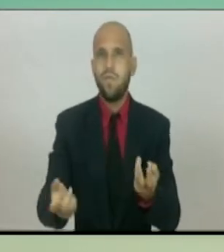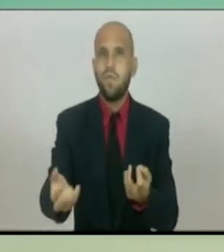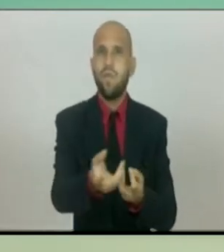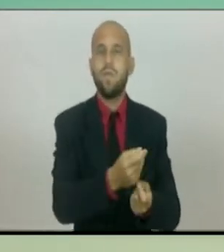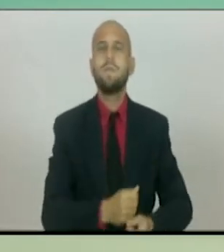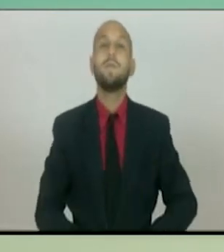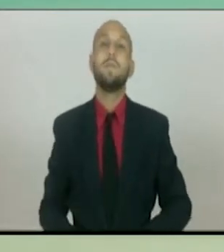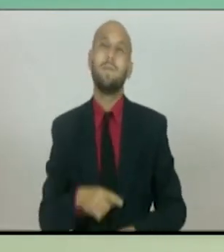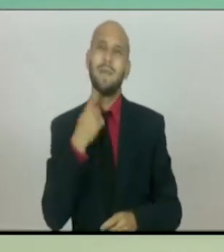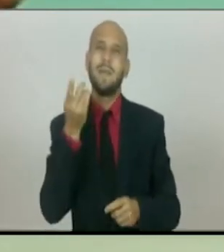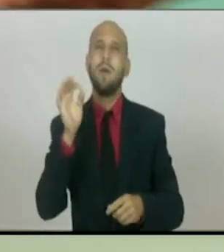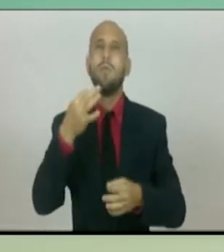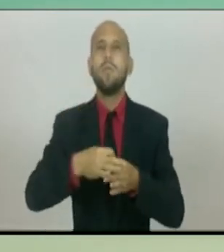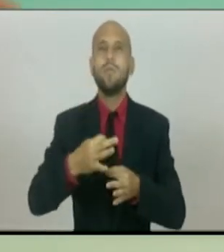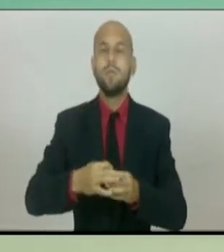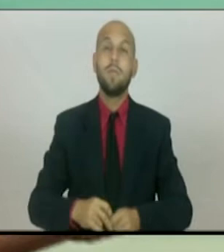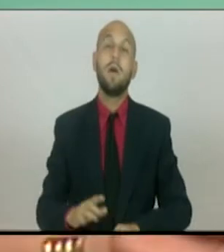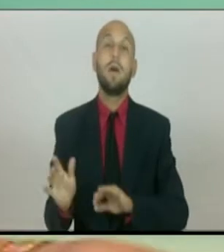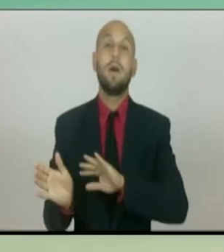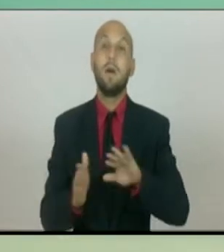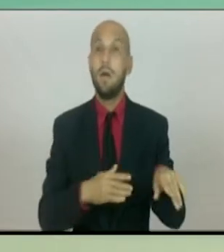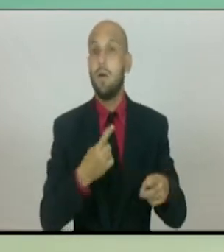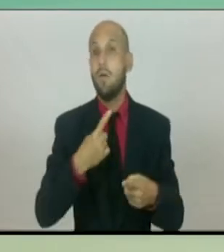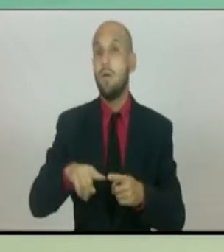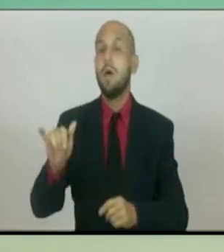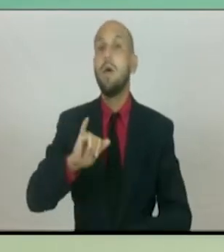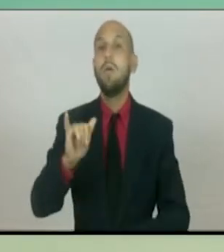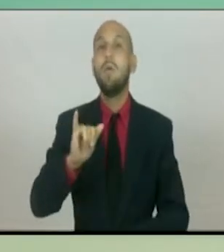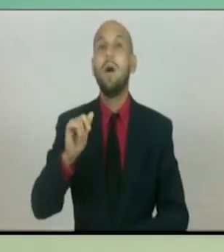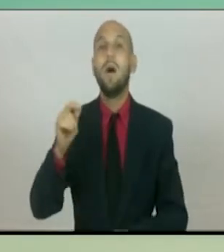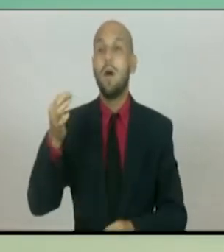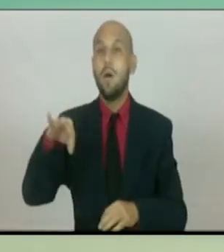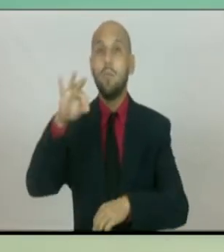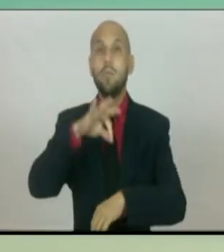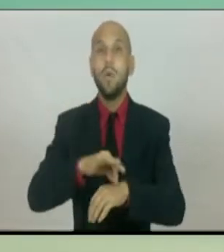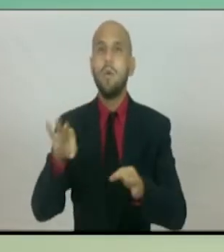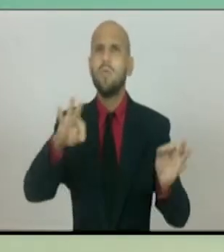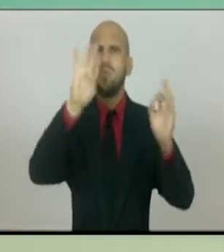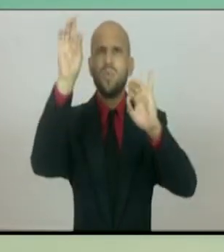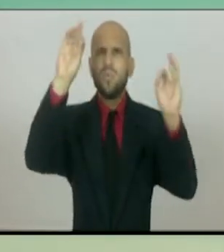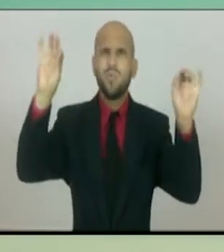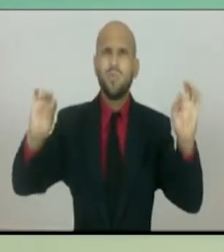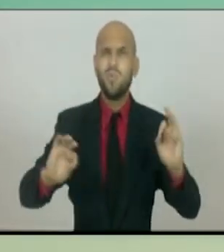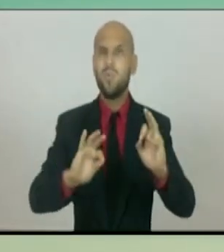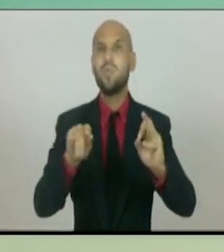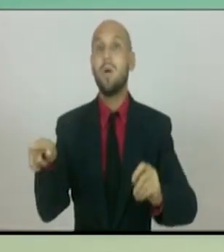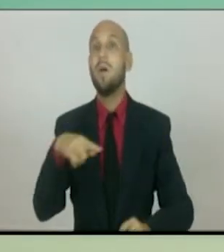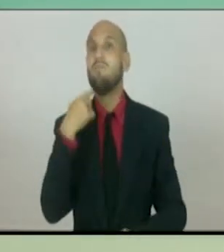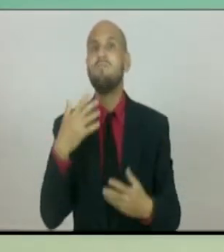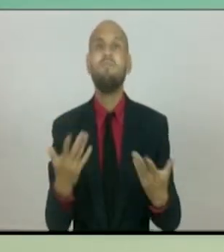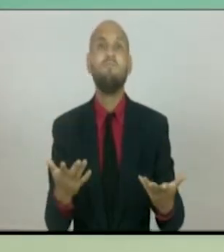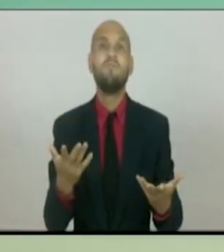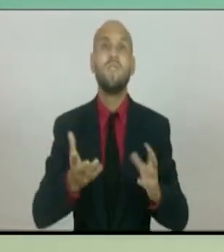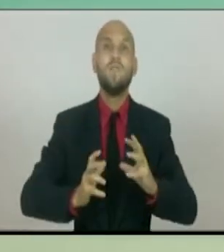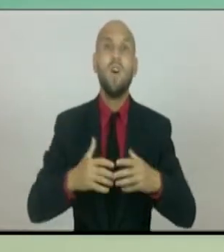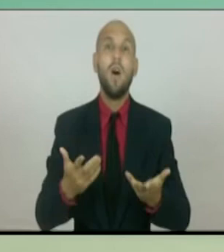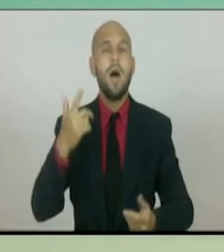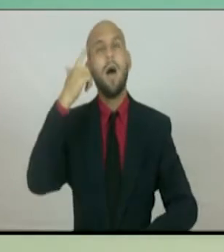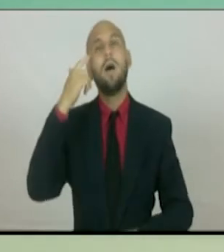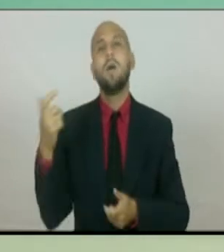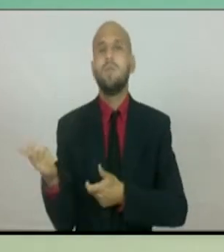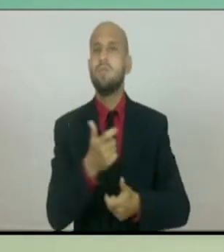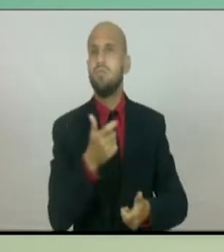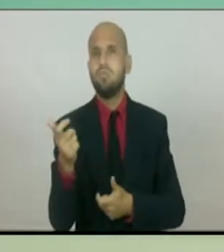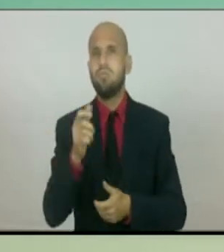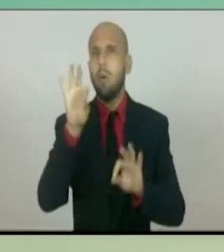entonces ese adulto que pudiera estar volando. En estos momentos fumigamos, como te expliqué al inicio, en los lugares donde tenemos